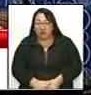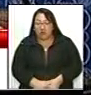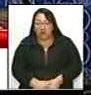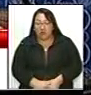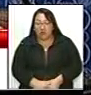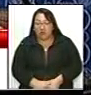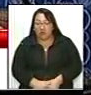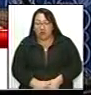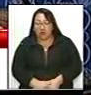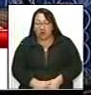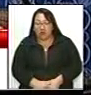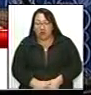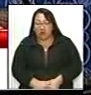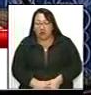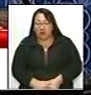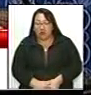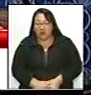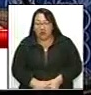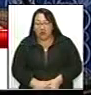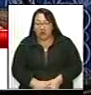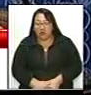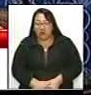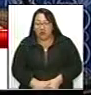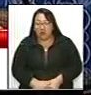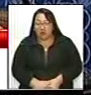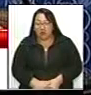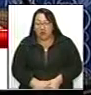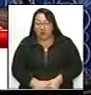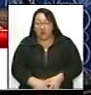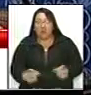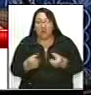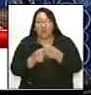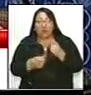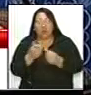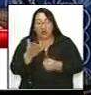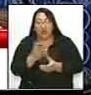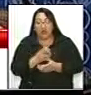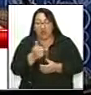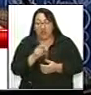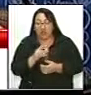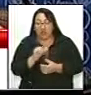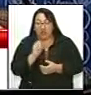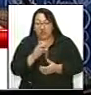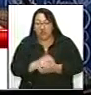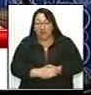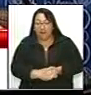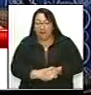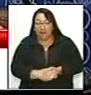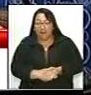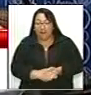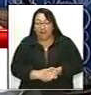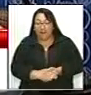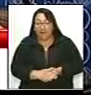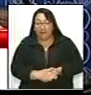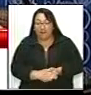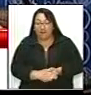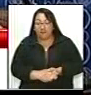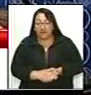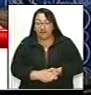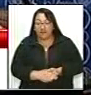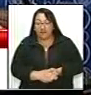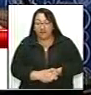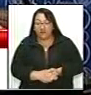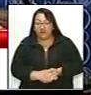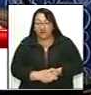Para darme el uso de la palabra, señora presidenta, el congresista Arce ha dicho, la congresista Aramayo